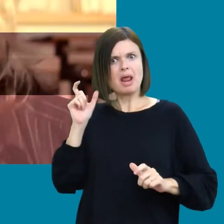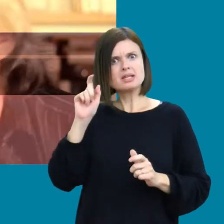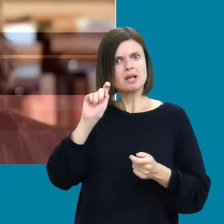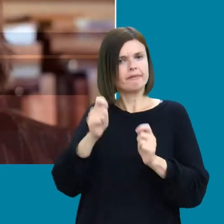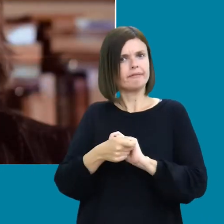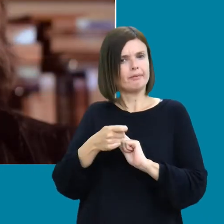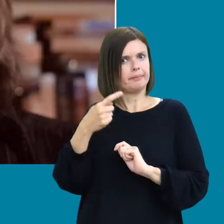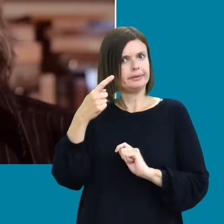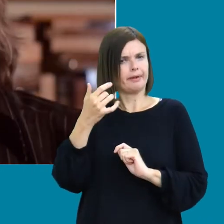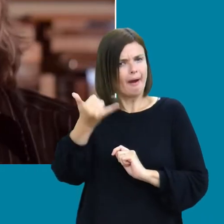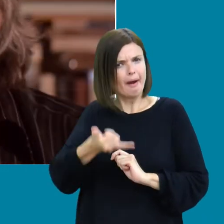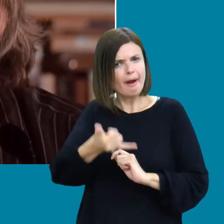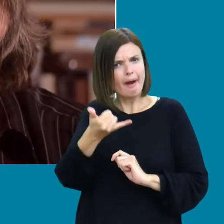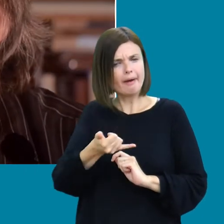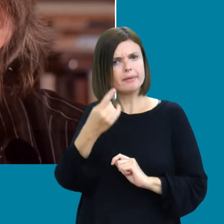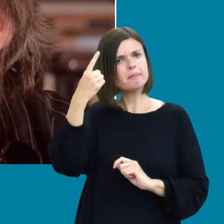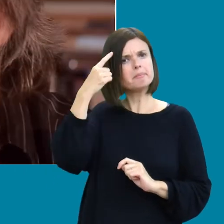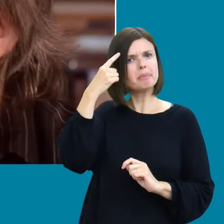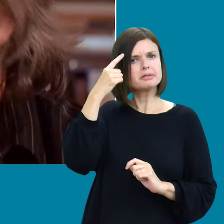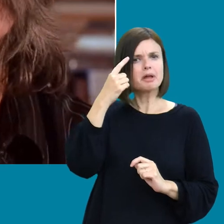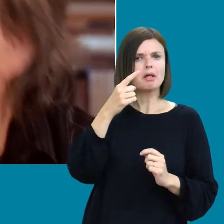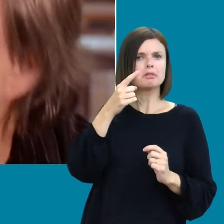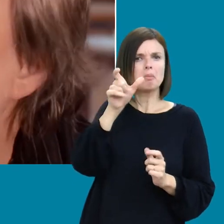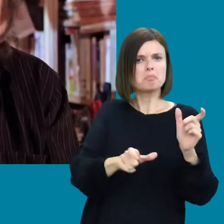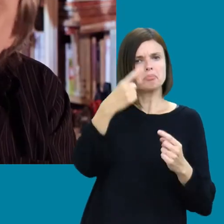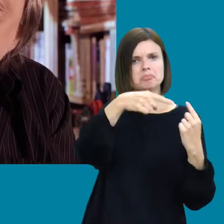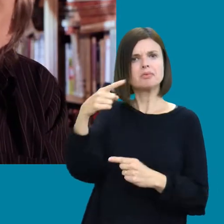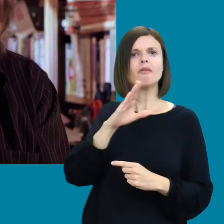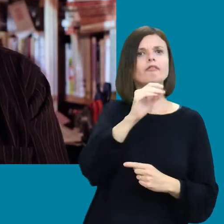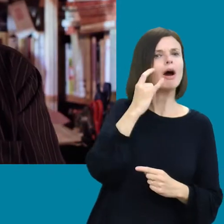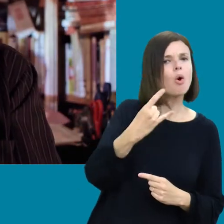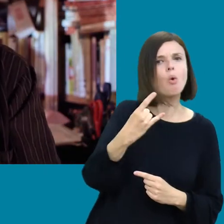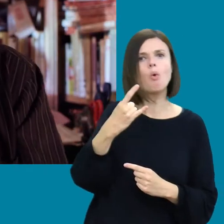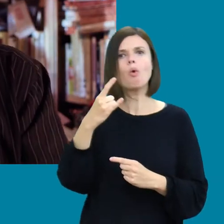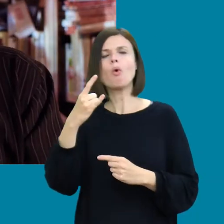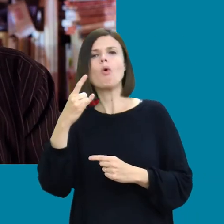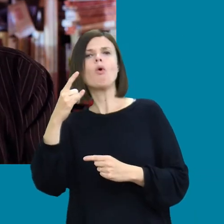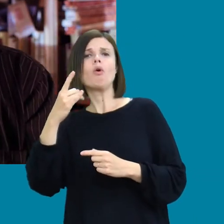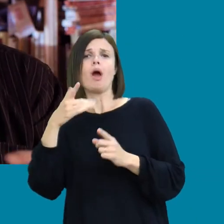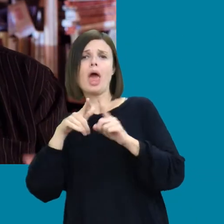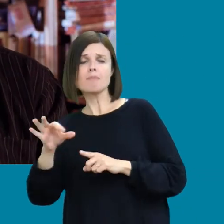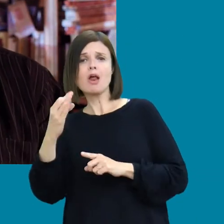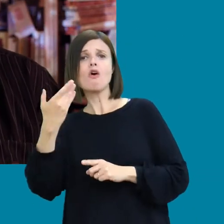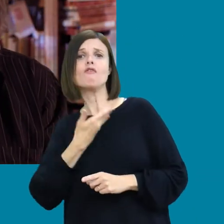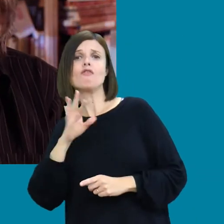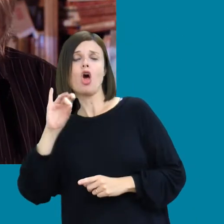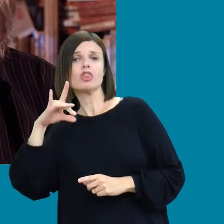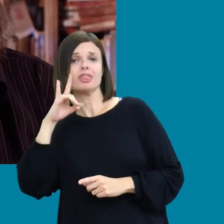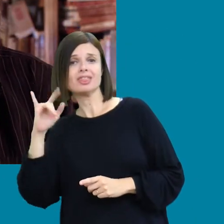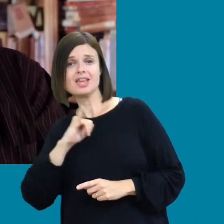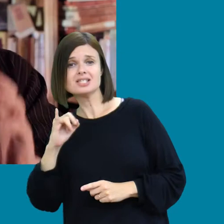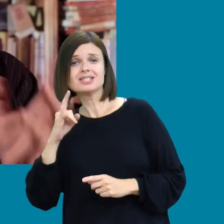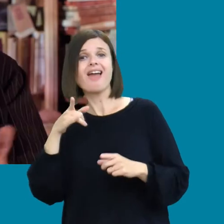reformista. Estoy pensando en figuras como Sergio Bagú, Rizzieri y Silvio Frondizi, digamos, los